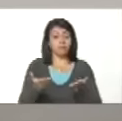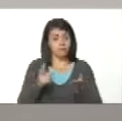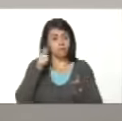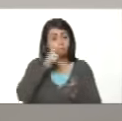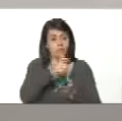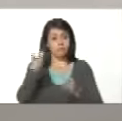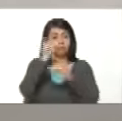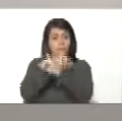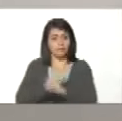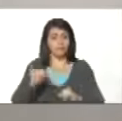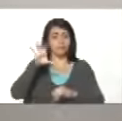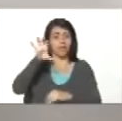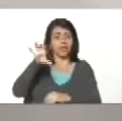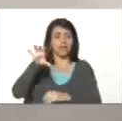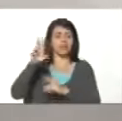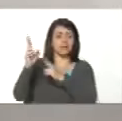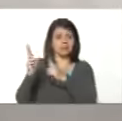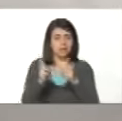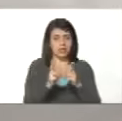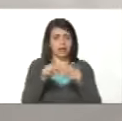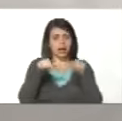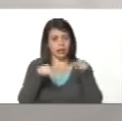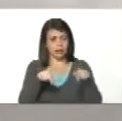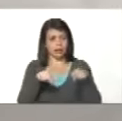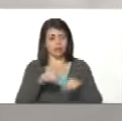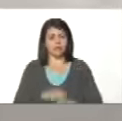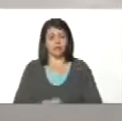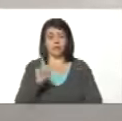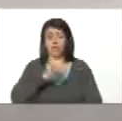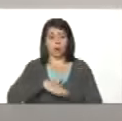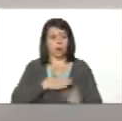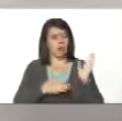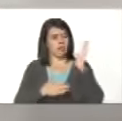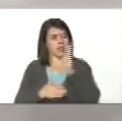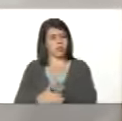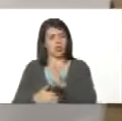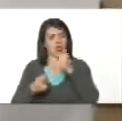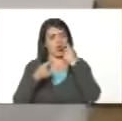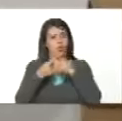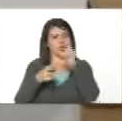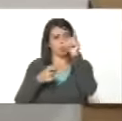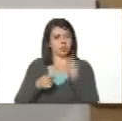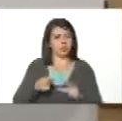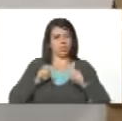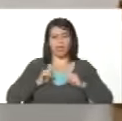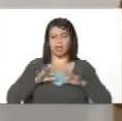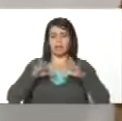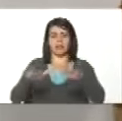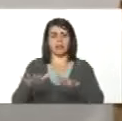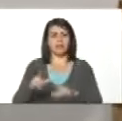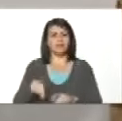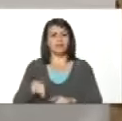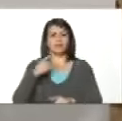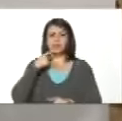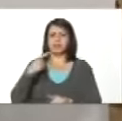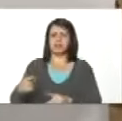soberanía e independencia del país anfitrión. No puede venir un extranjero a sentar cátedra